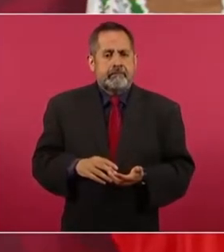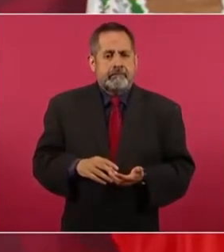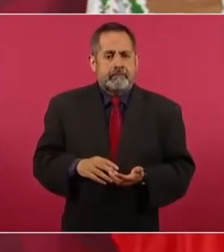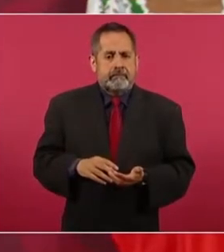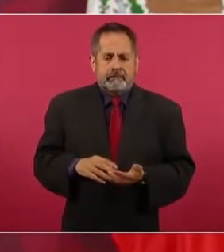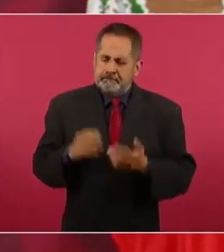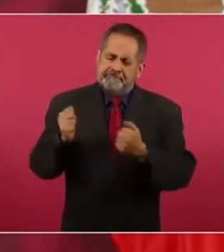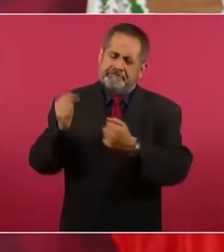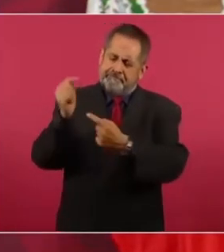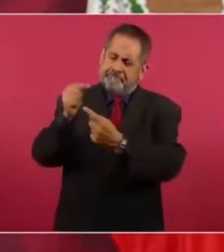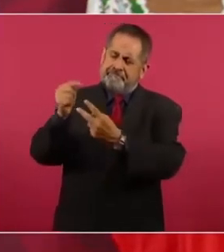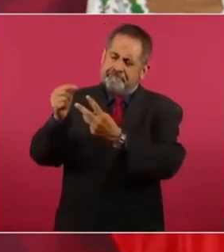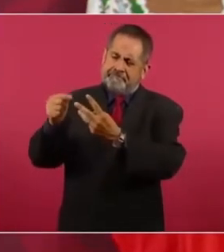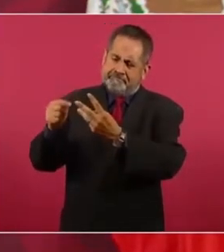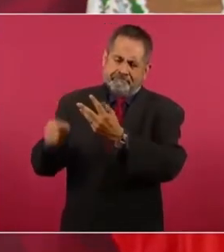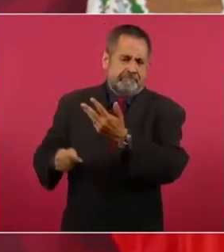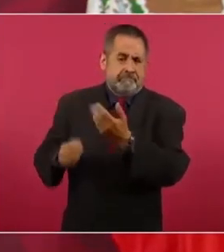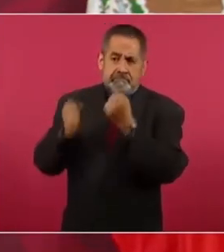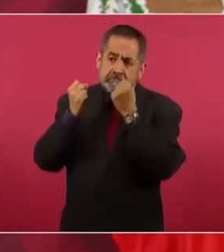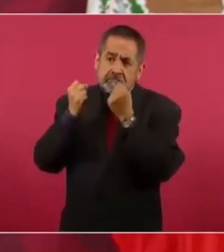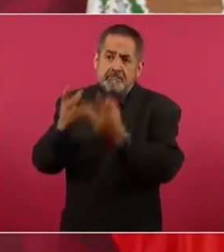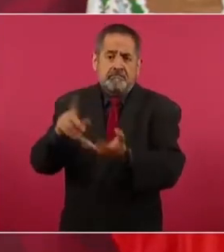y una serie de